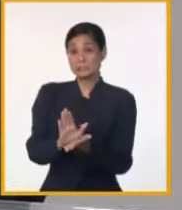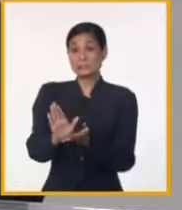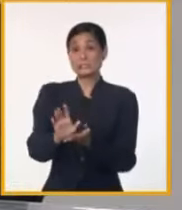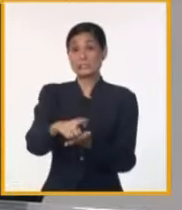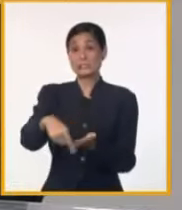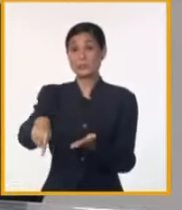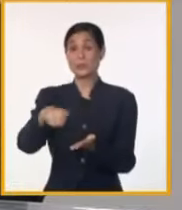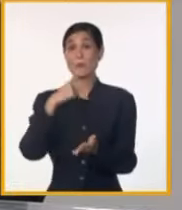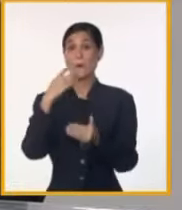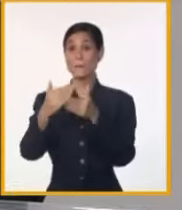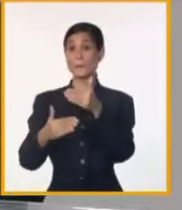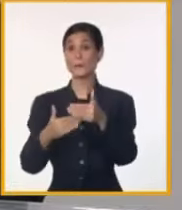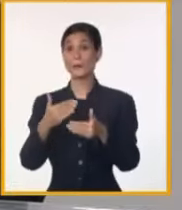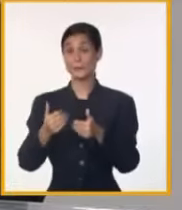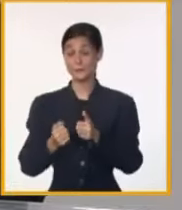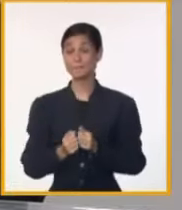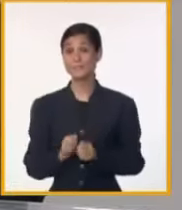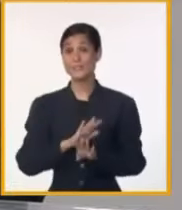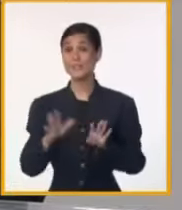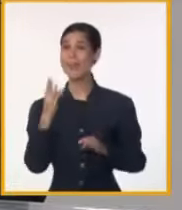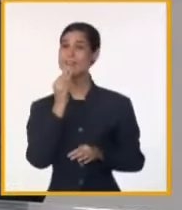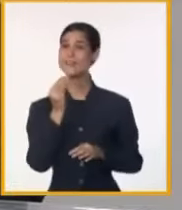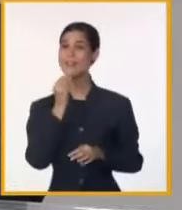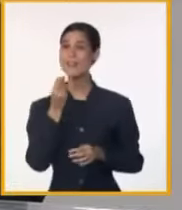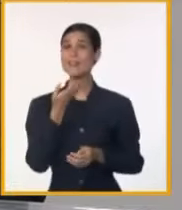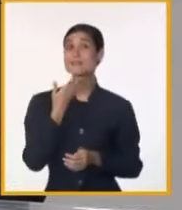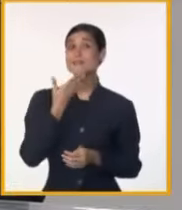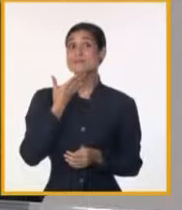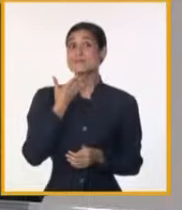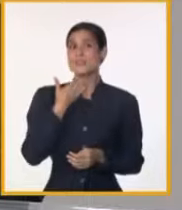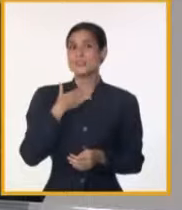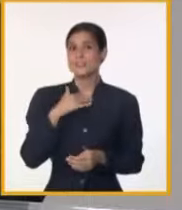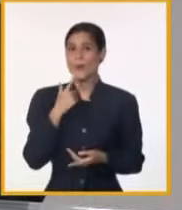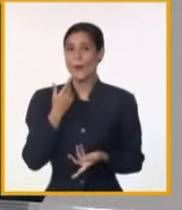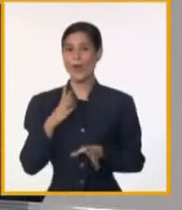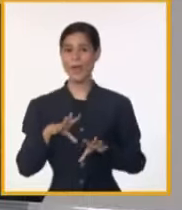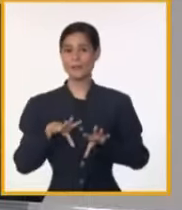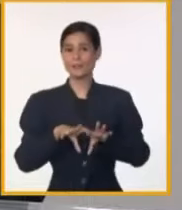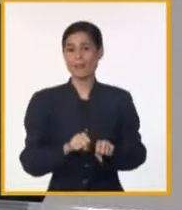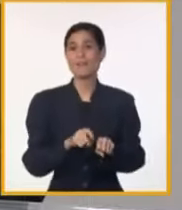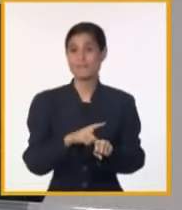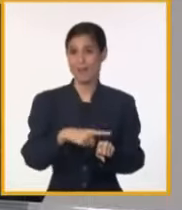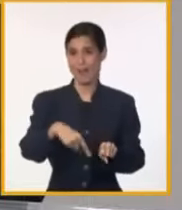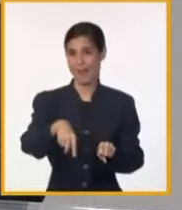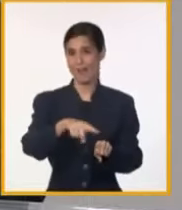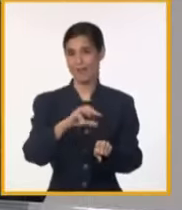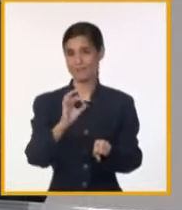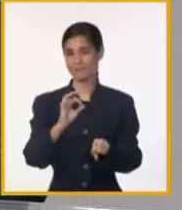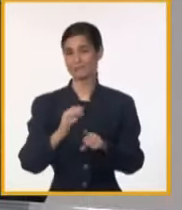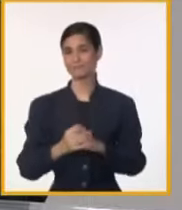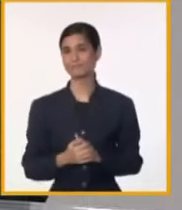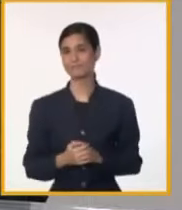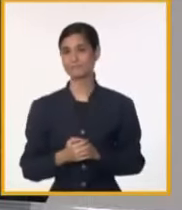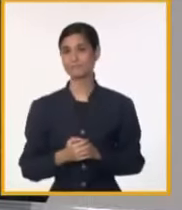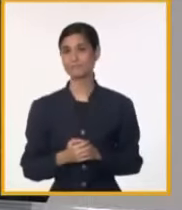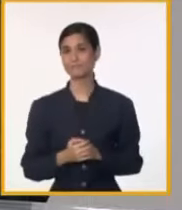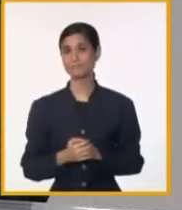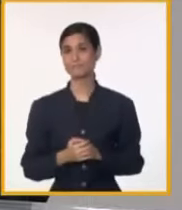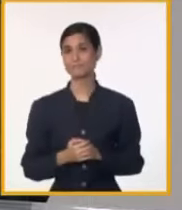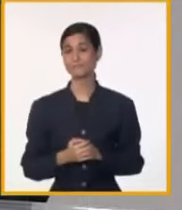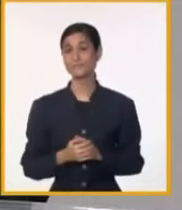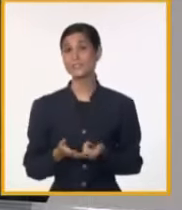tiene la élite política israelí no hay estado sin población no sino que además